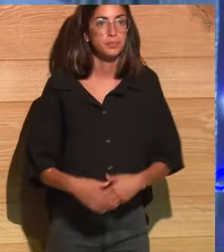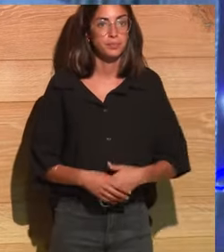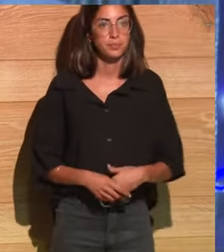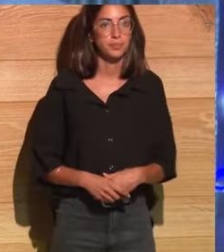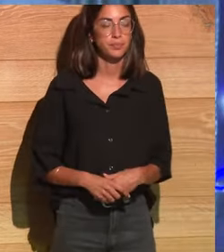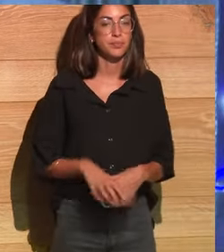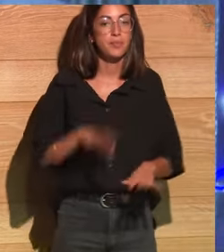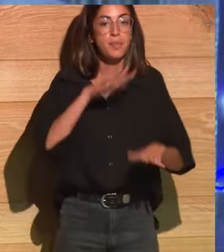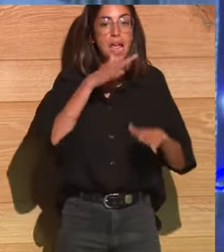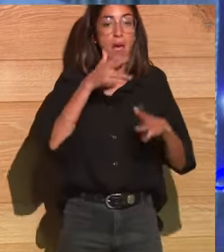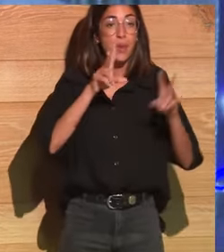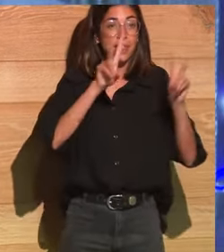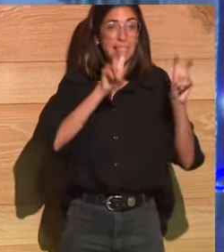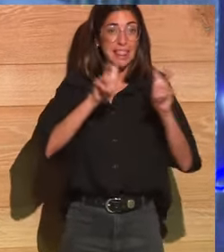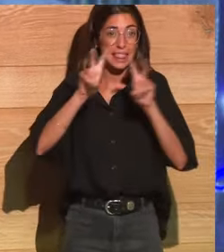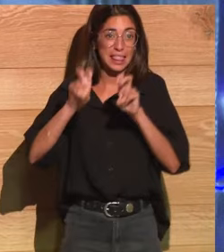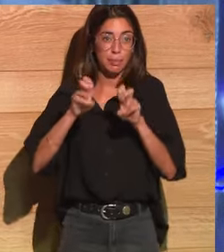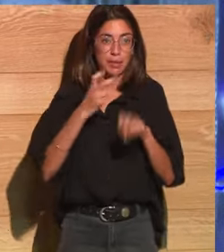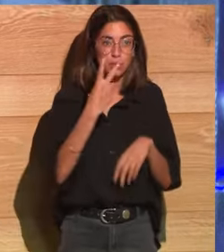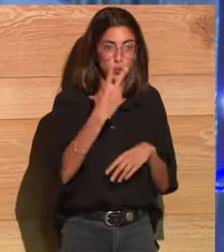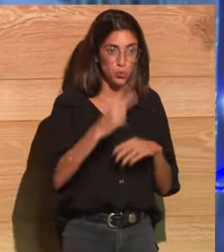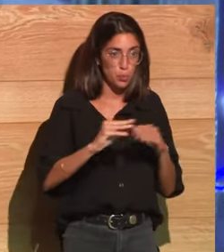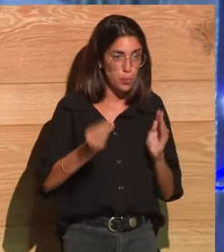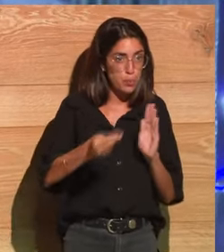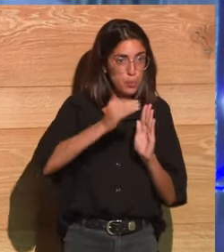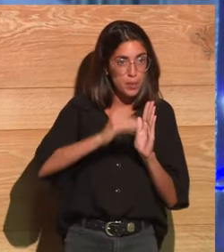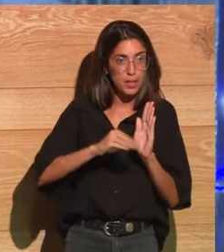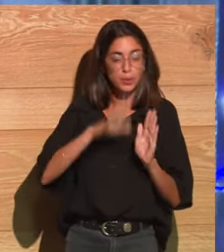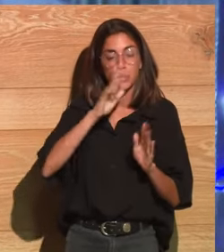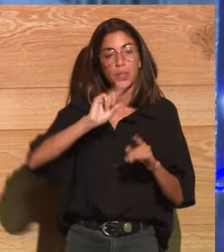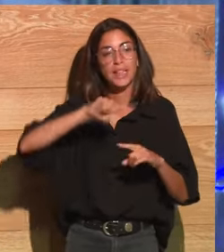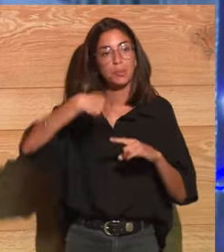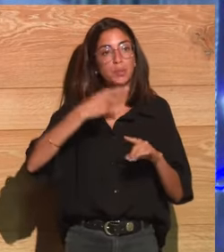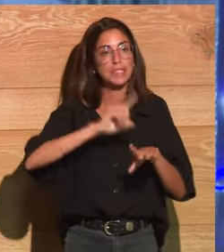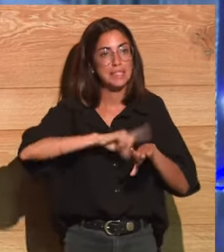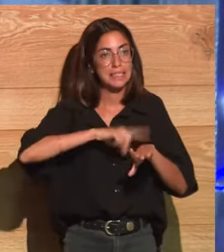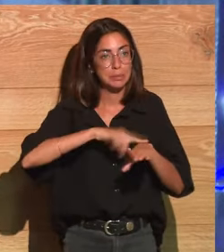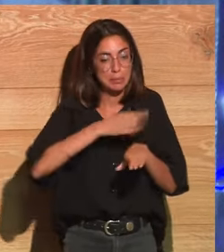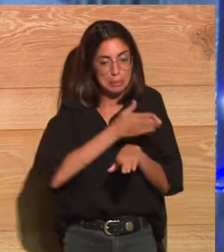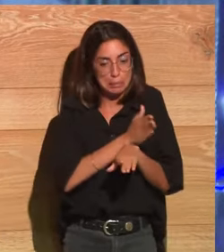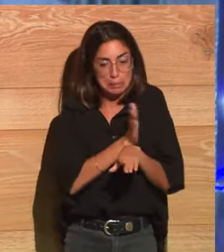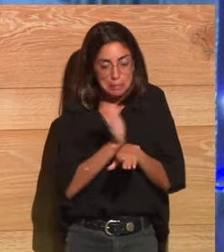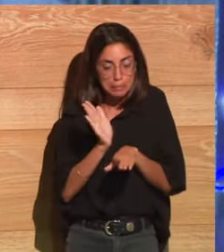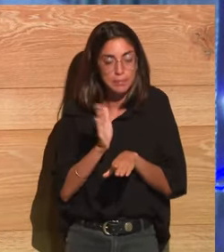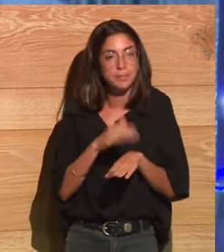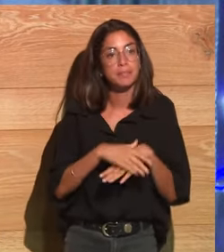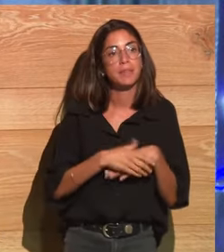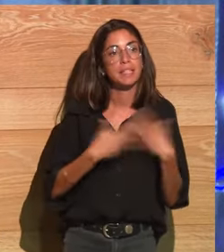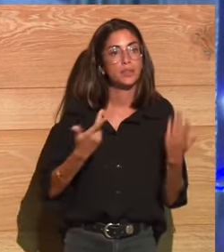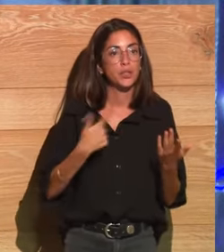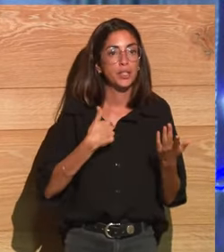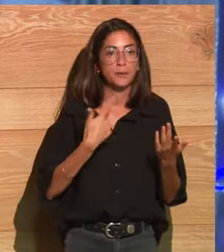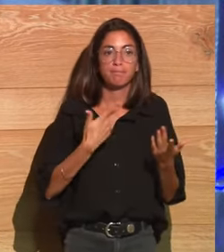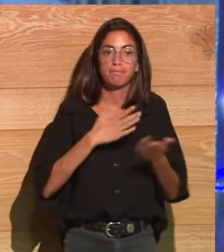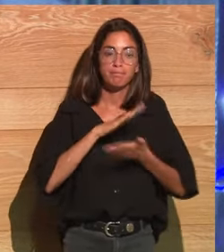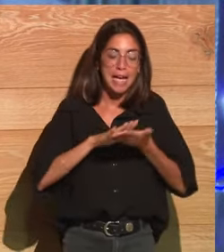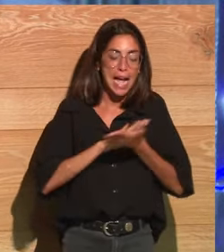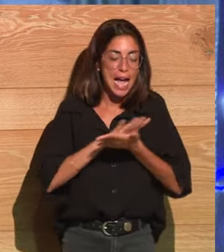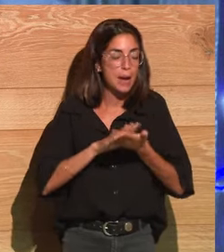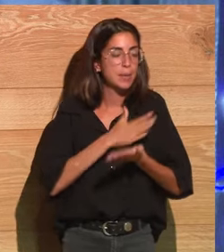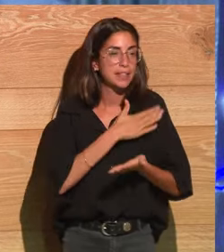Quiero tocar dos temas más, que si no se nos pasarán los minutos, porque es lo que tiene conversar contigo y no habré tocado y no puede ser.